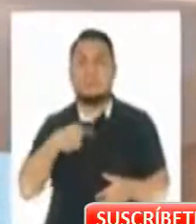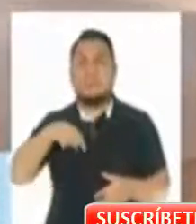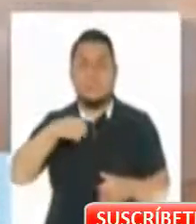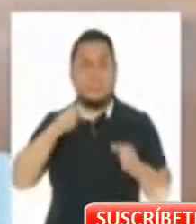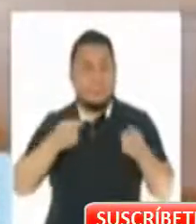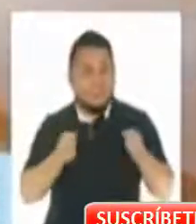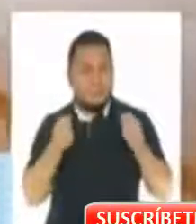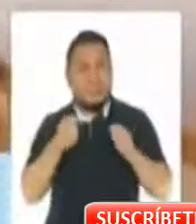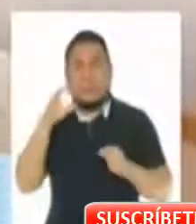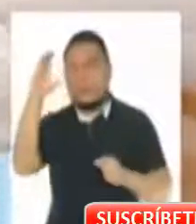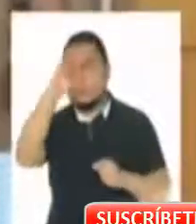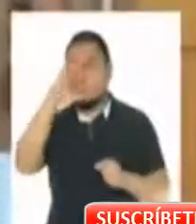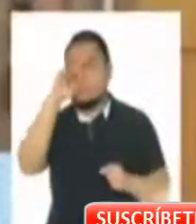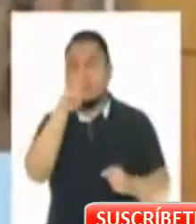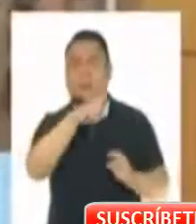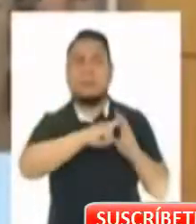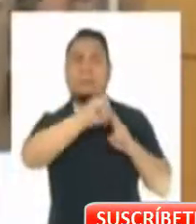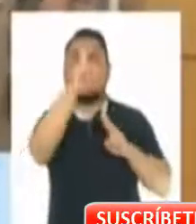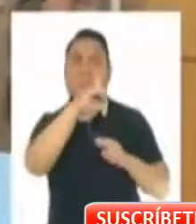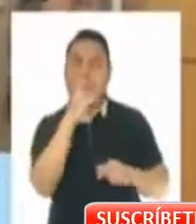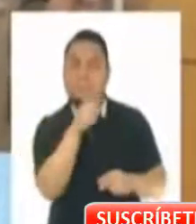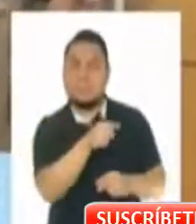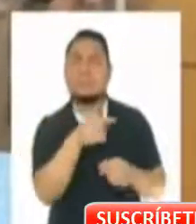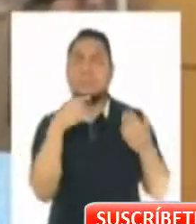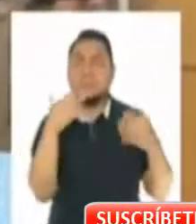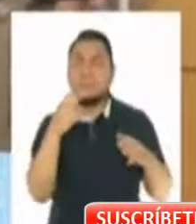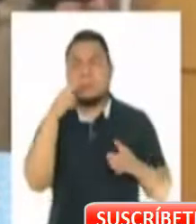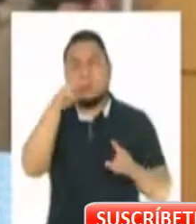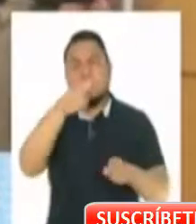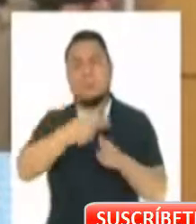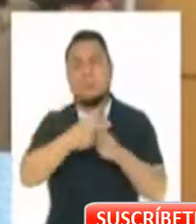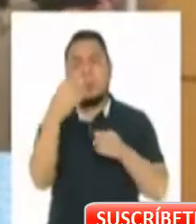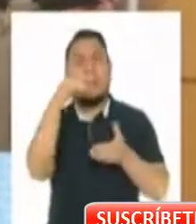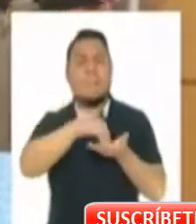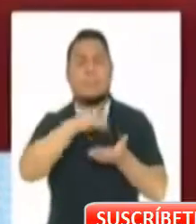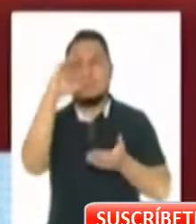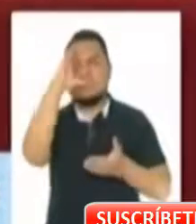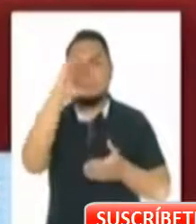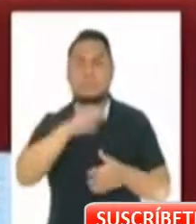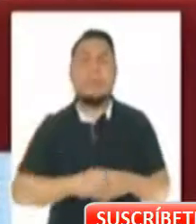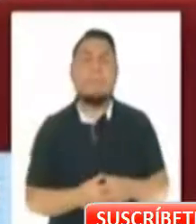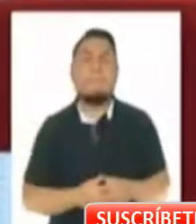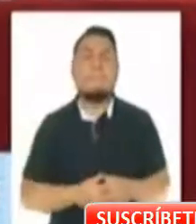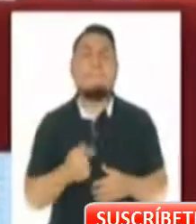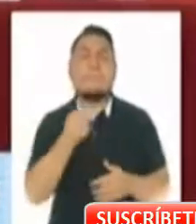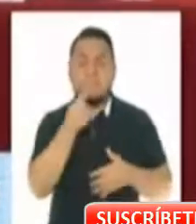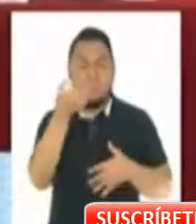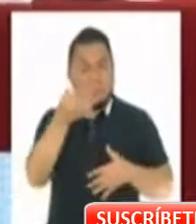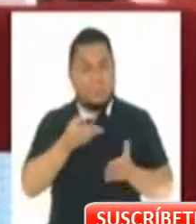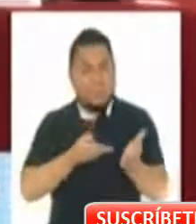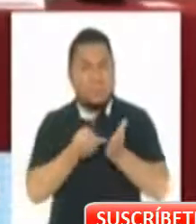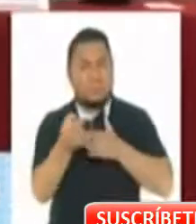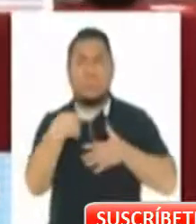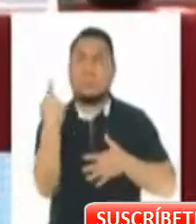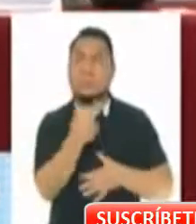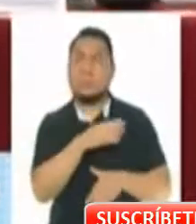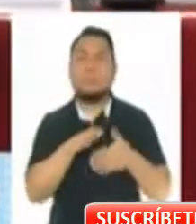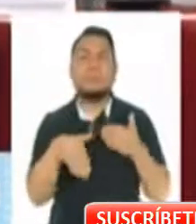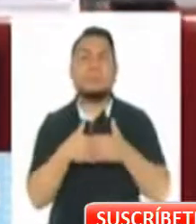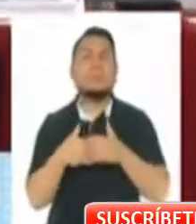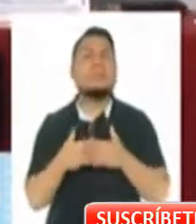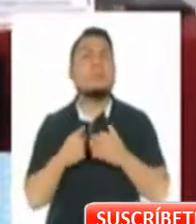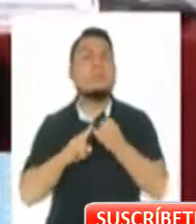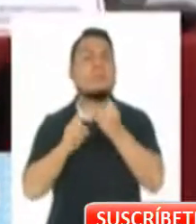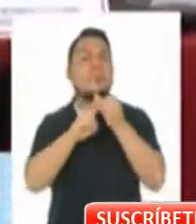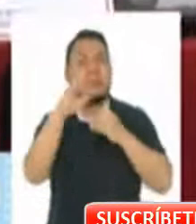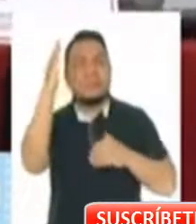esfuerzos para dar con su paradero y además ya están en la lista de los más buscados. Tengan la seguridad de que vamos a activar todos los mecanismos